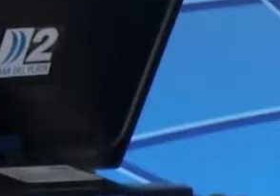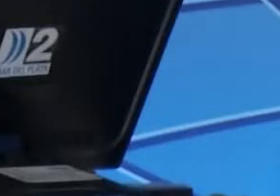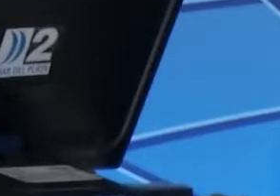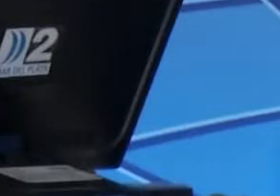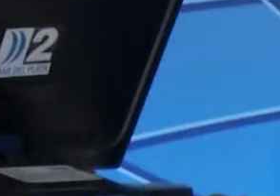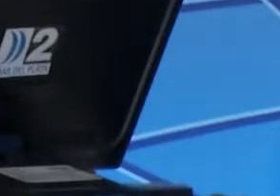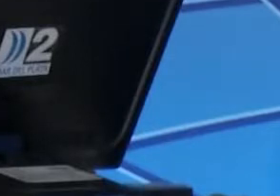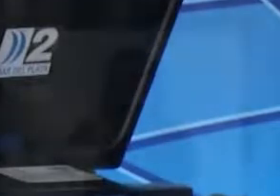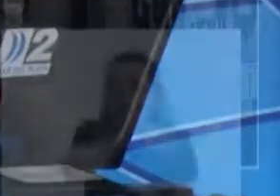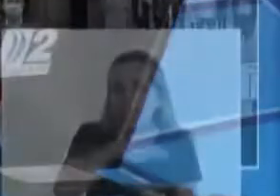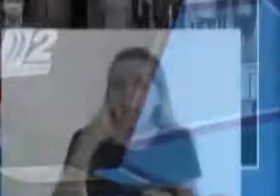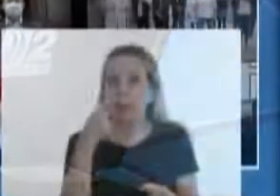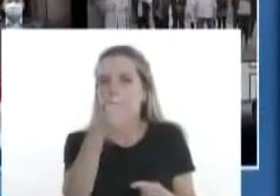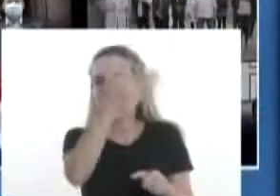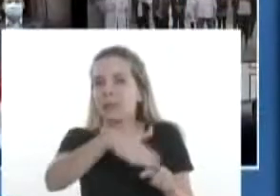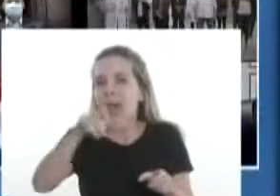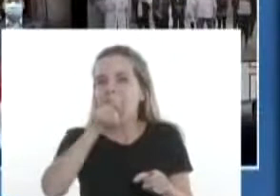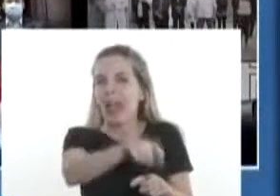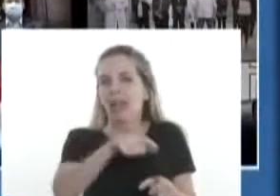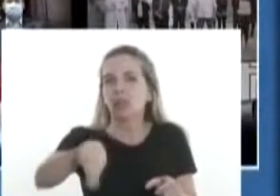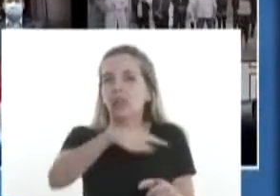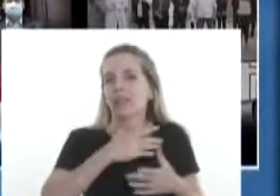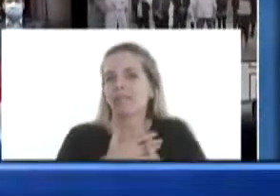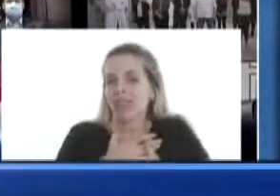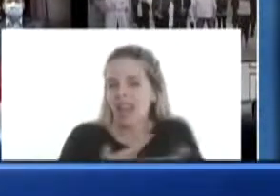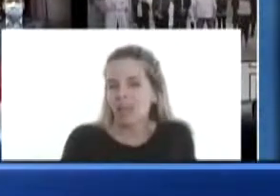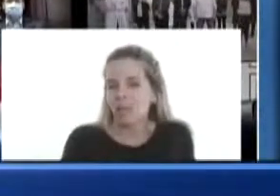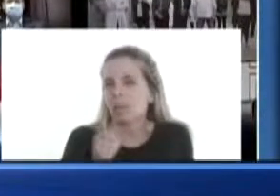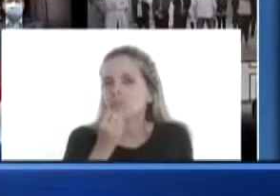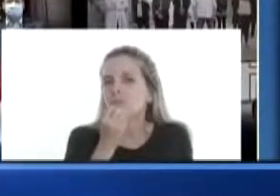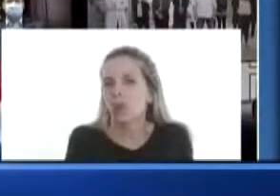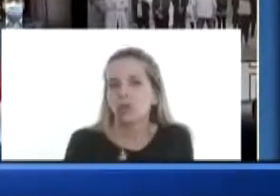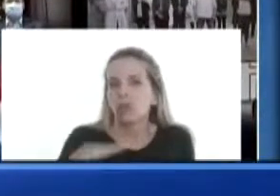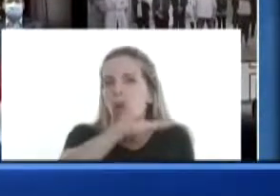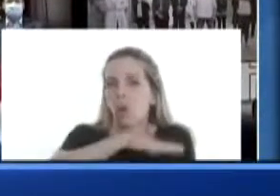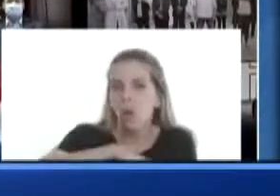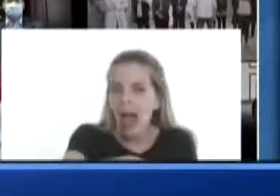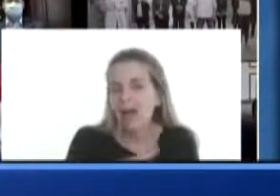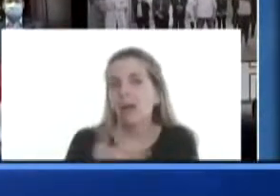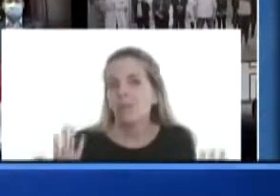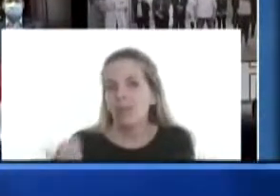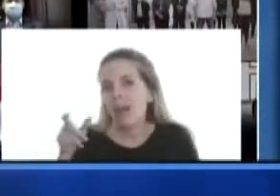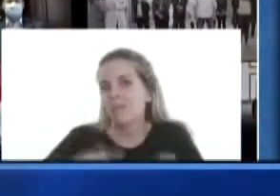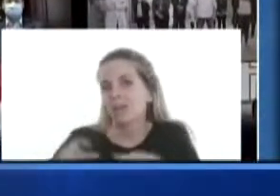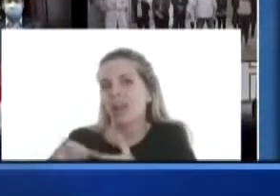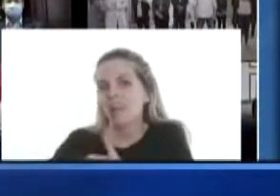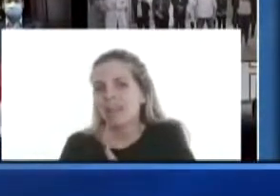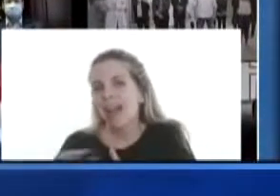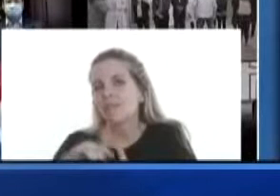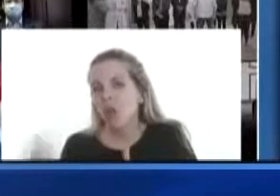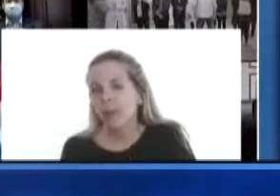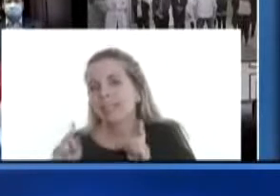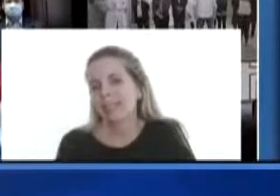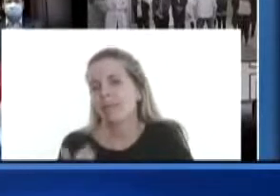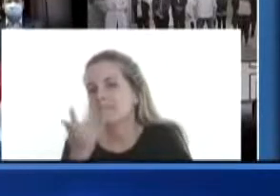Y estar en esa costa atlántica que uno tanto quiere, no solamente los porteños o los bonaerenses, sino toda la